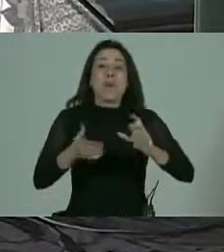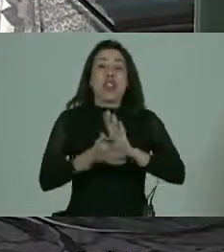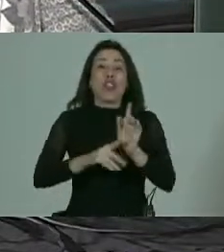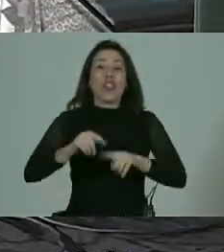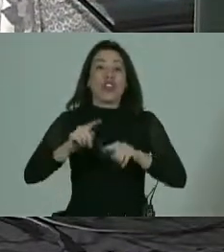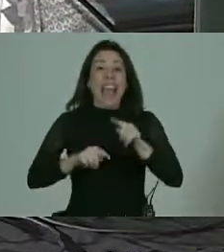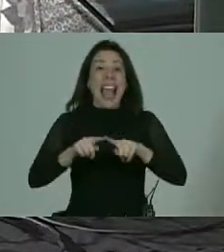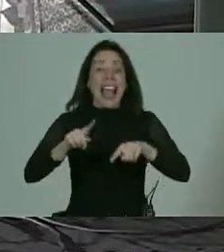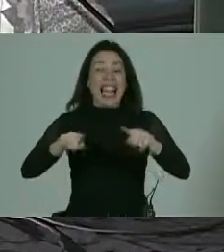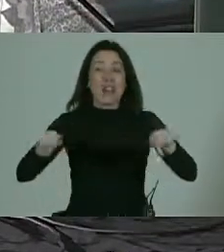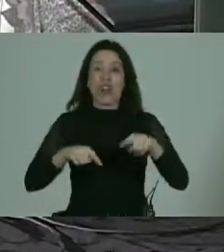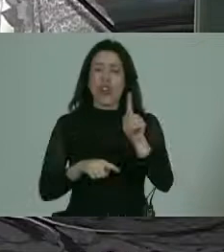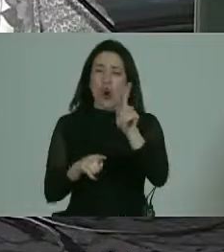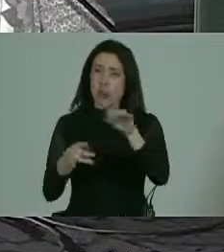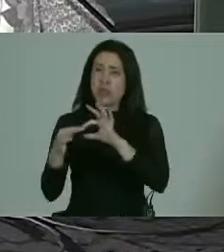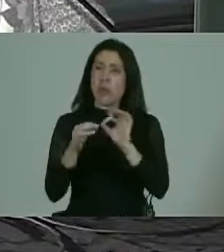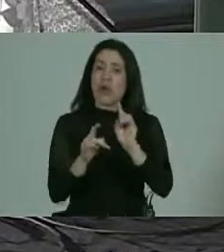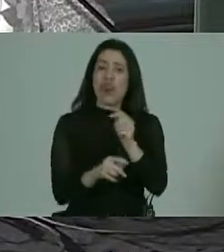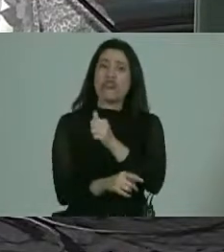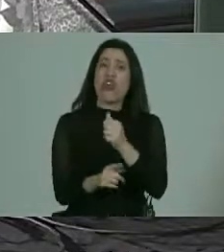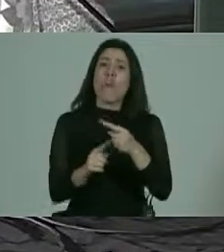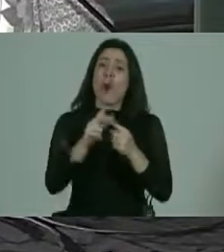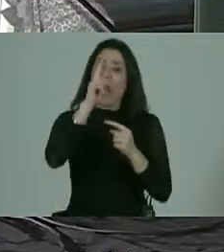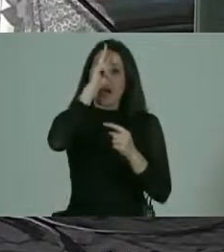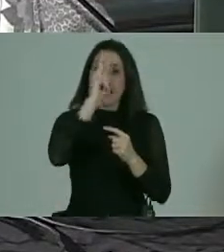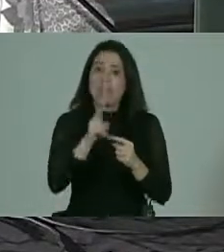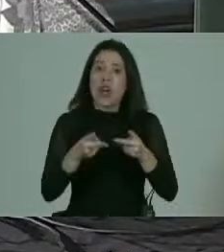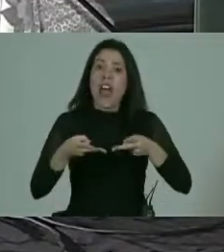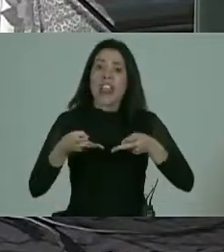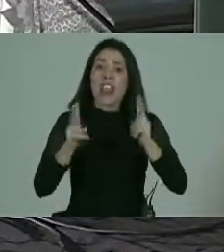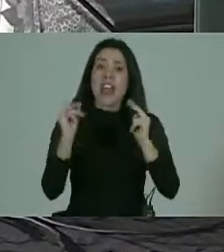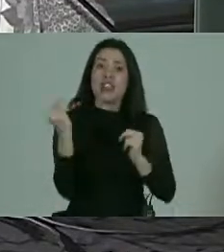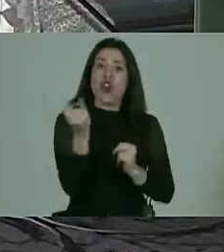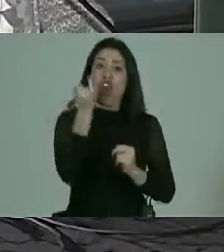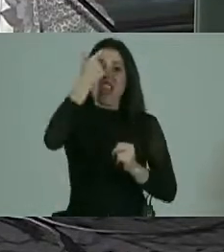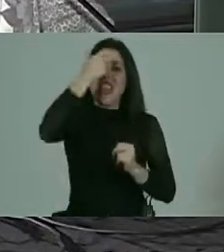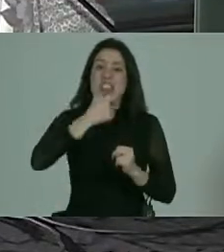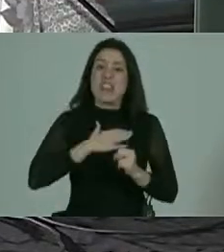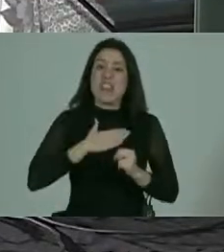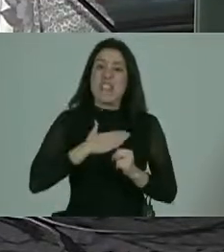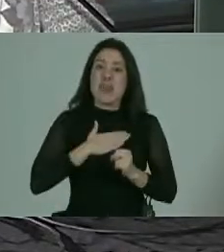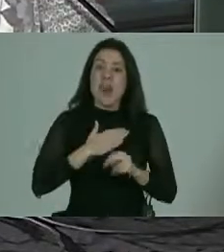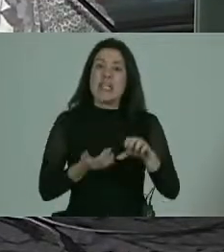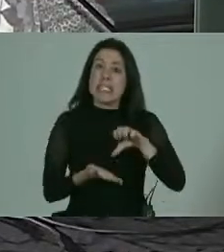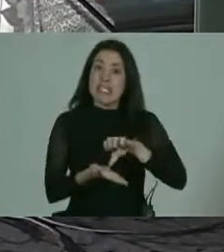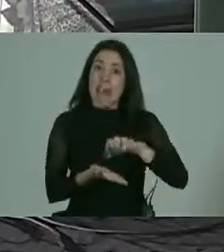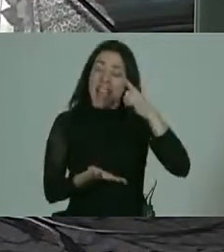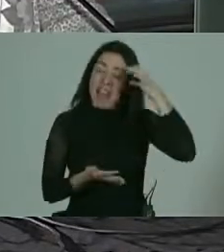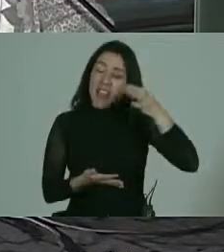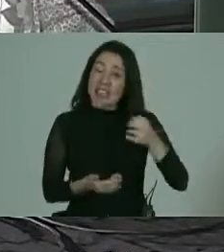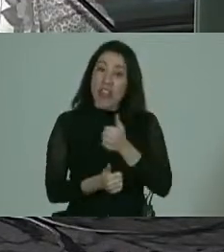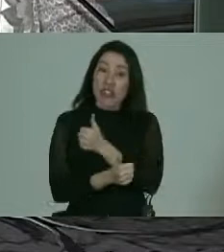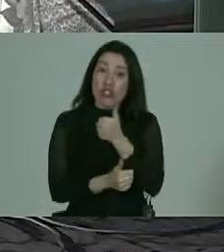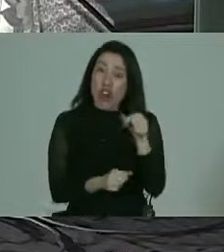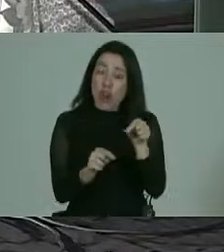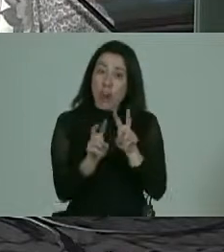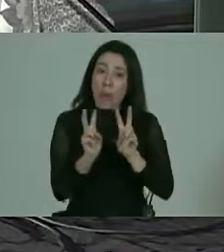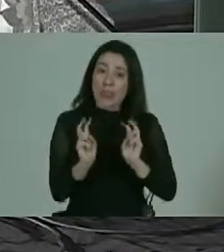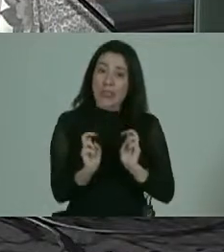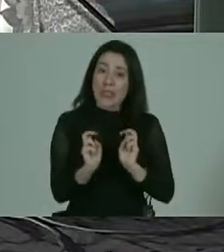no por esas razones simplemente por respeto a los derechos individuales si el país decide solo eso